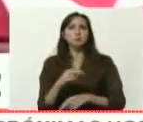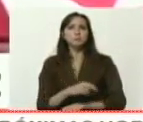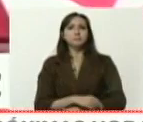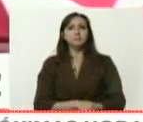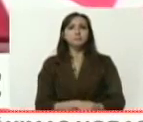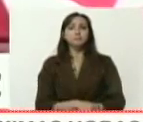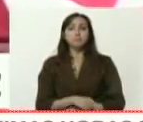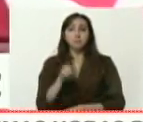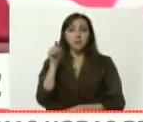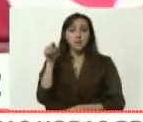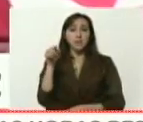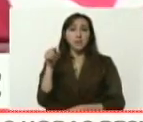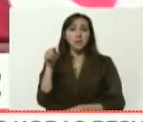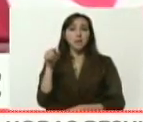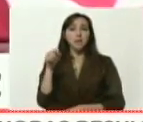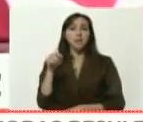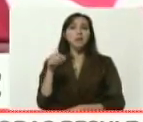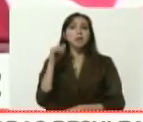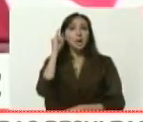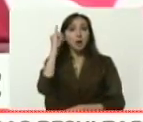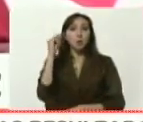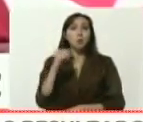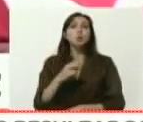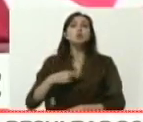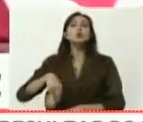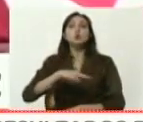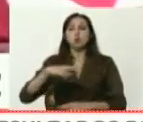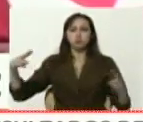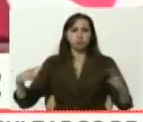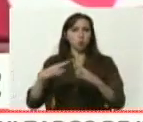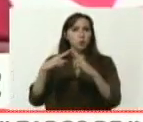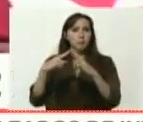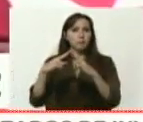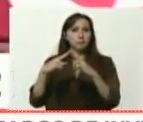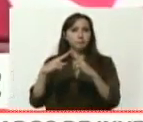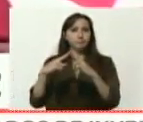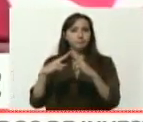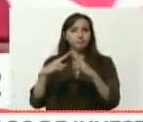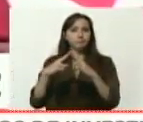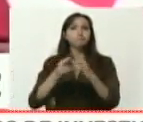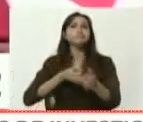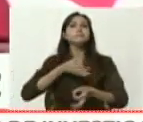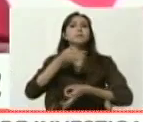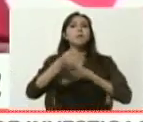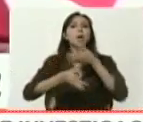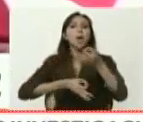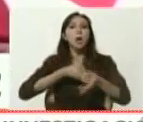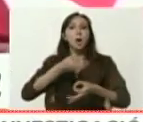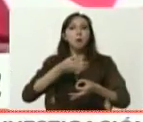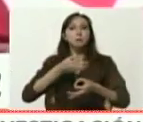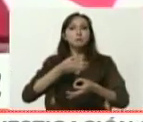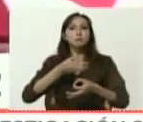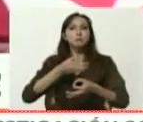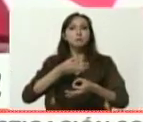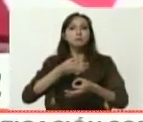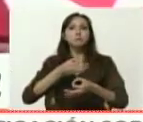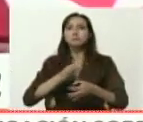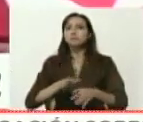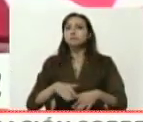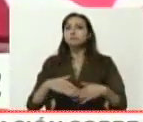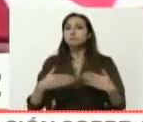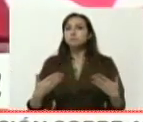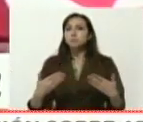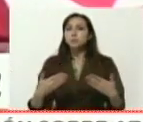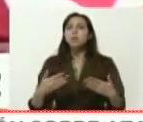Allá, total que nos reunimos, explicamos el momento, la idea en que consistía el foquismo y